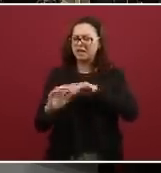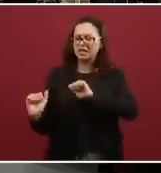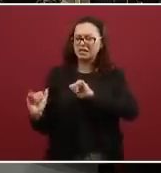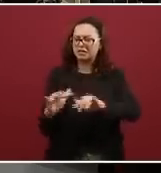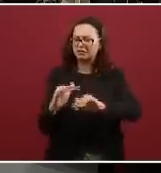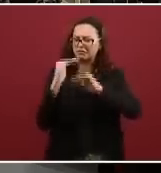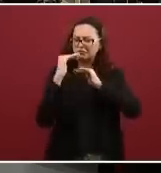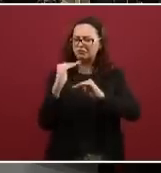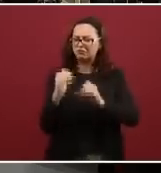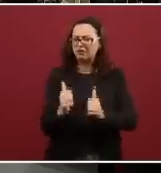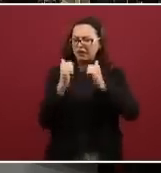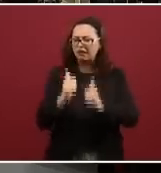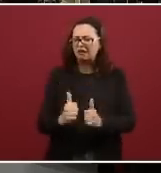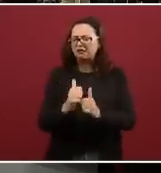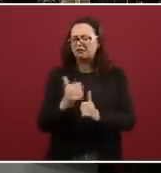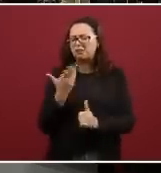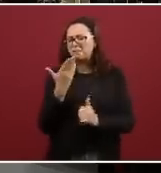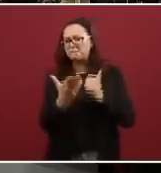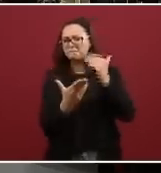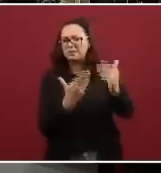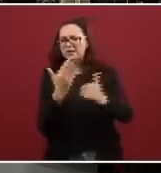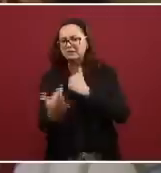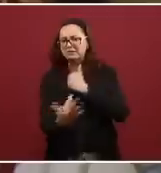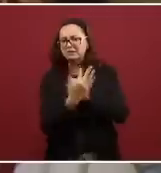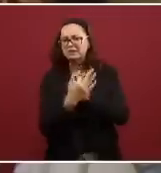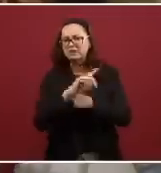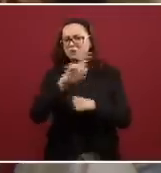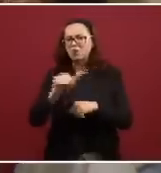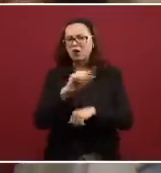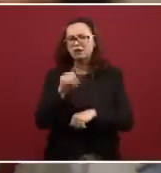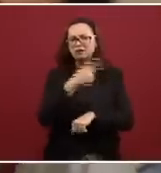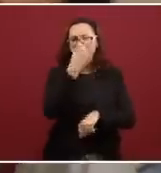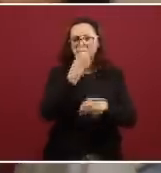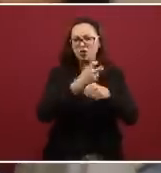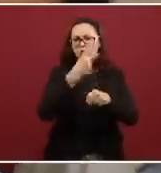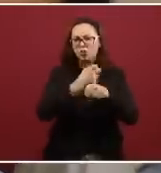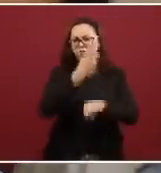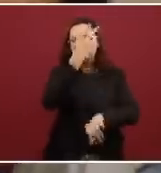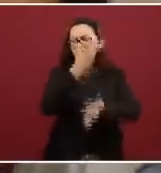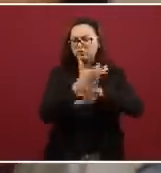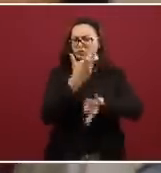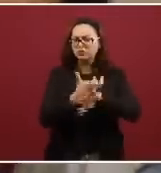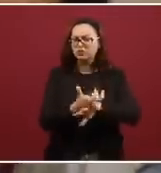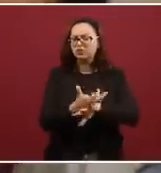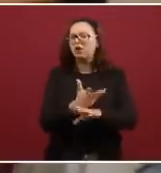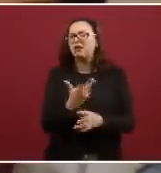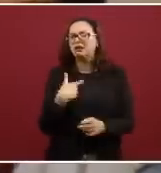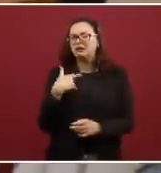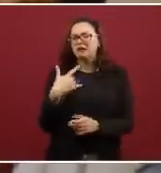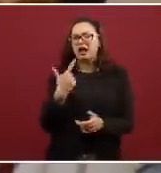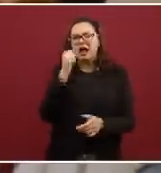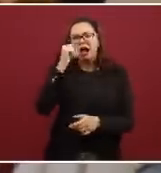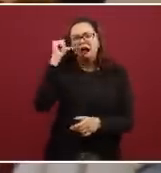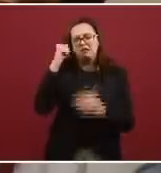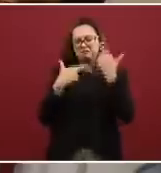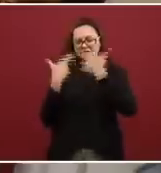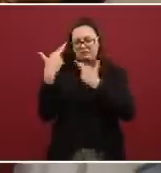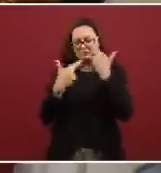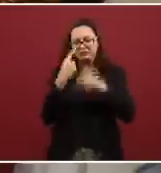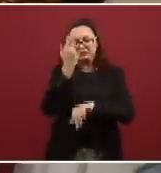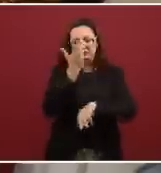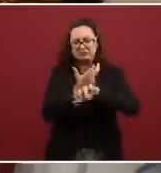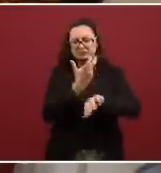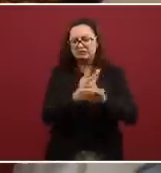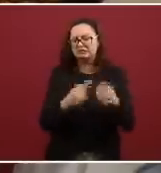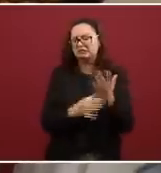que estén solicitando asilo en los eeuu ayer revisamos las cifras que tiene que tiene eeuu oficiales